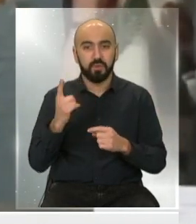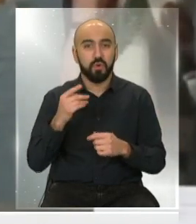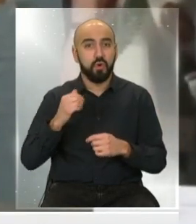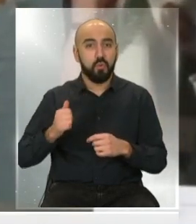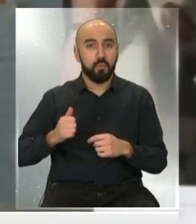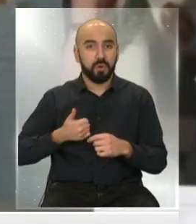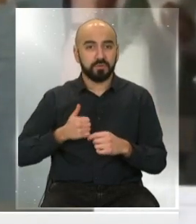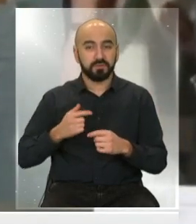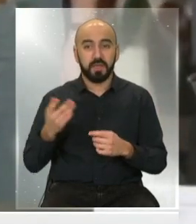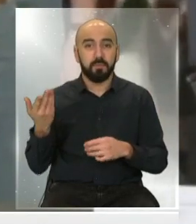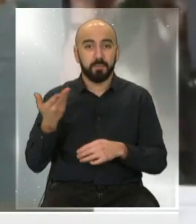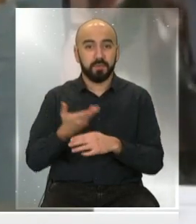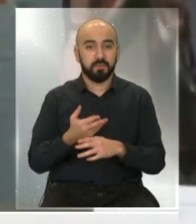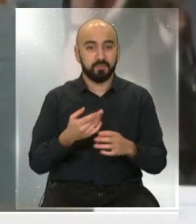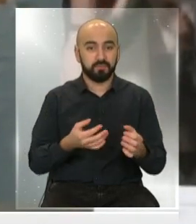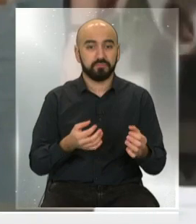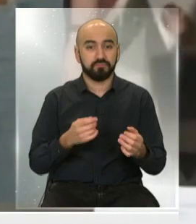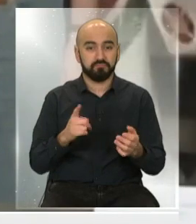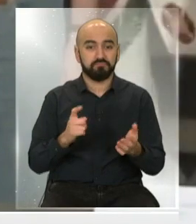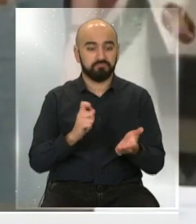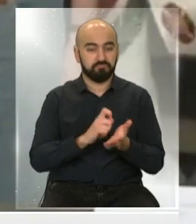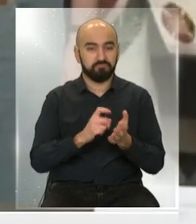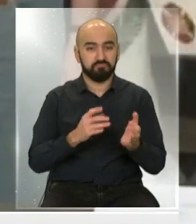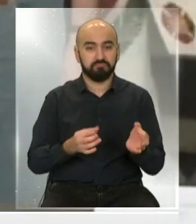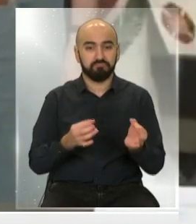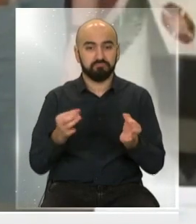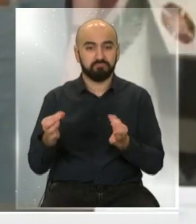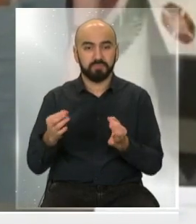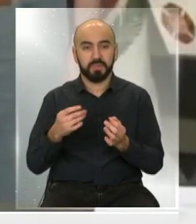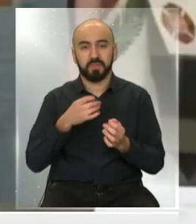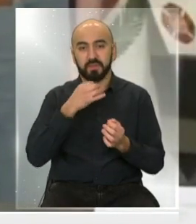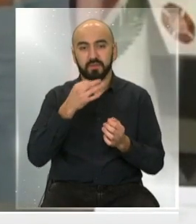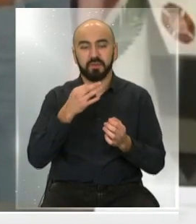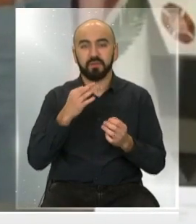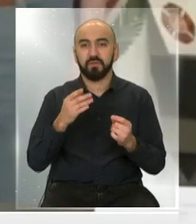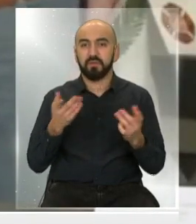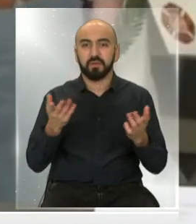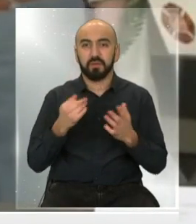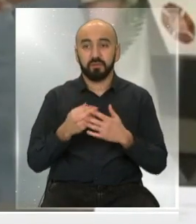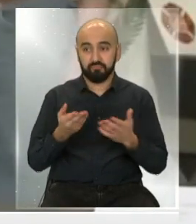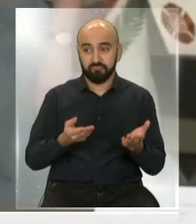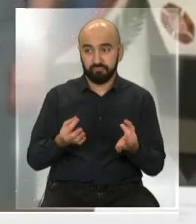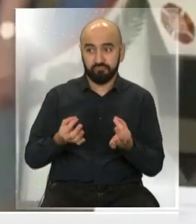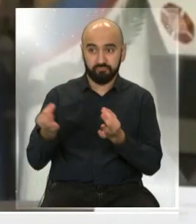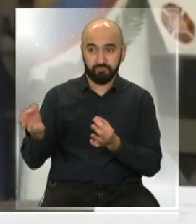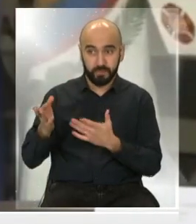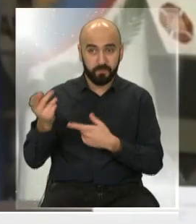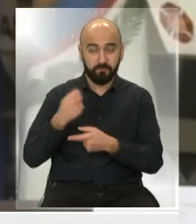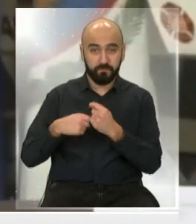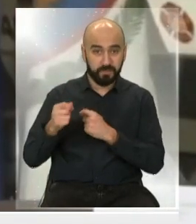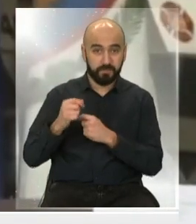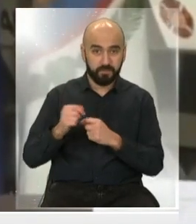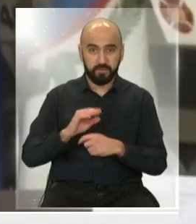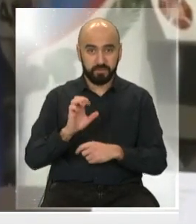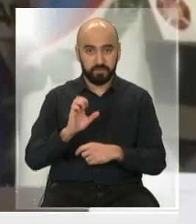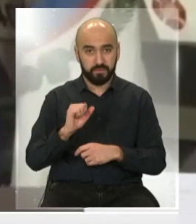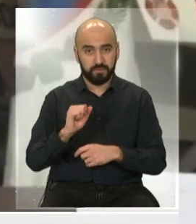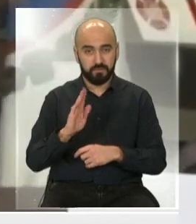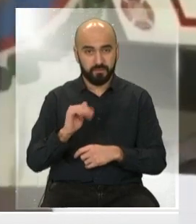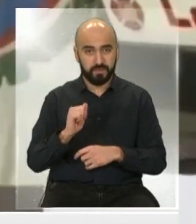uno. Trump cumplió su deseo y le dio un consejo extra, que lo vendiera esa noche en eBay porque